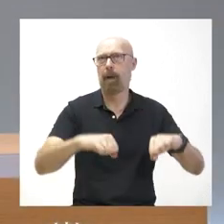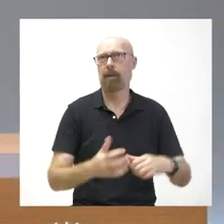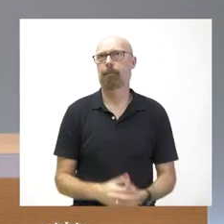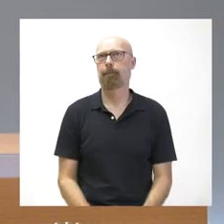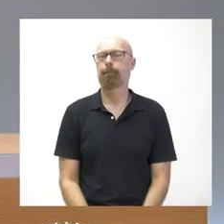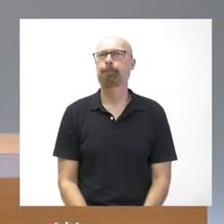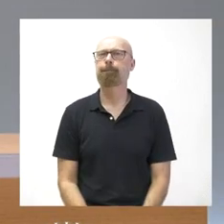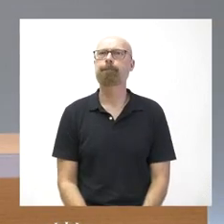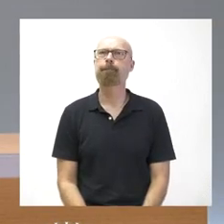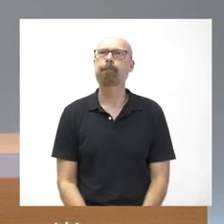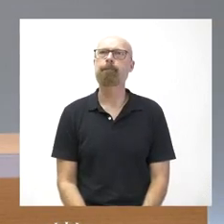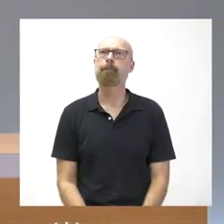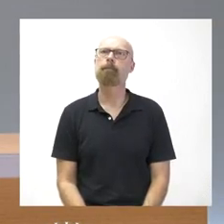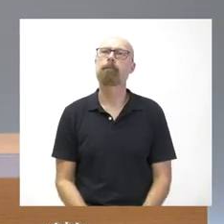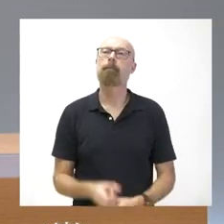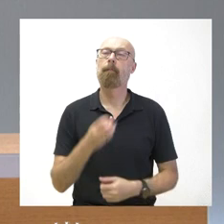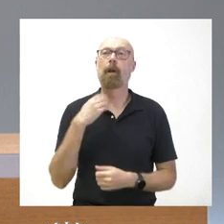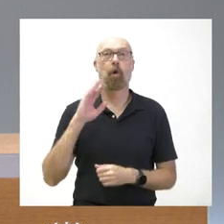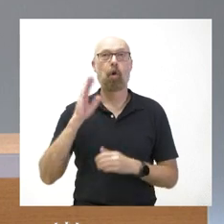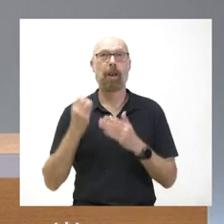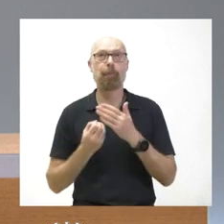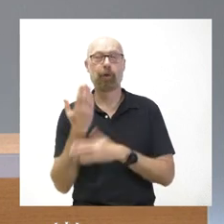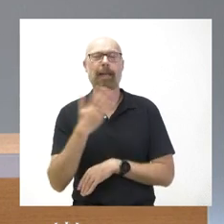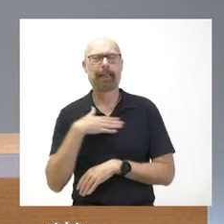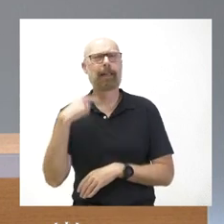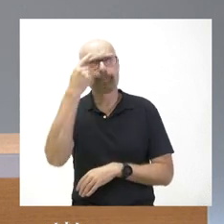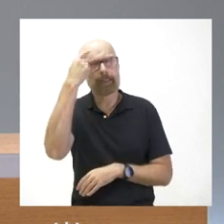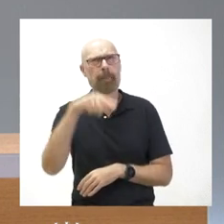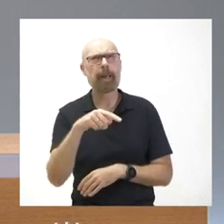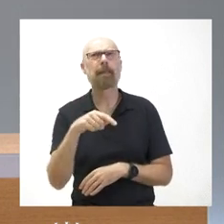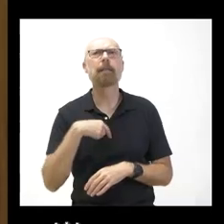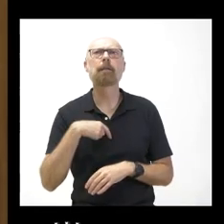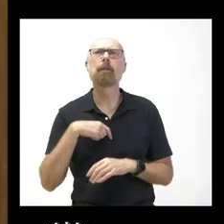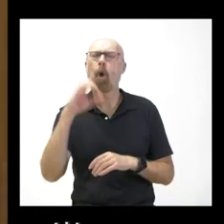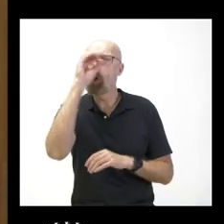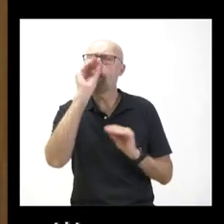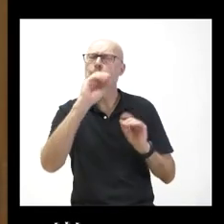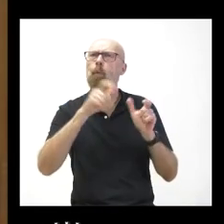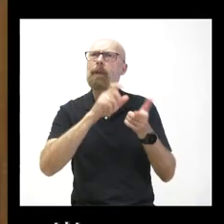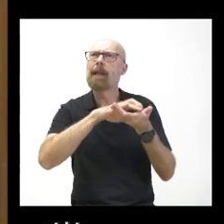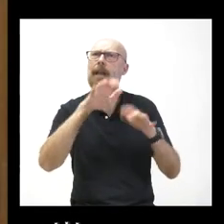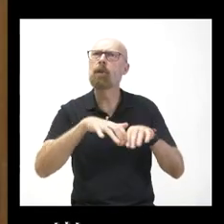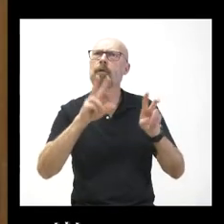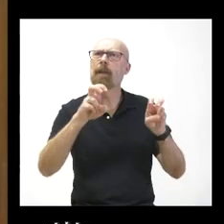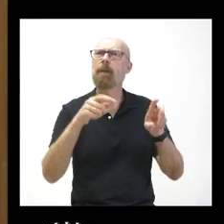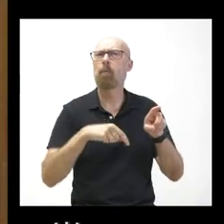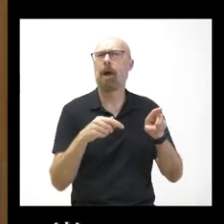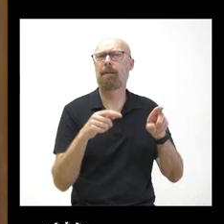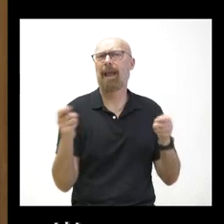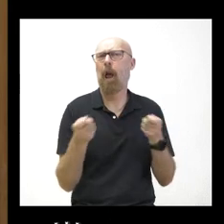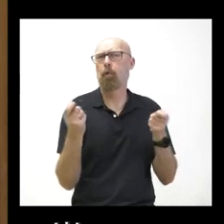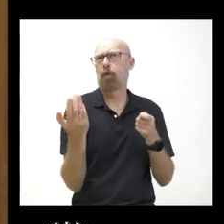leyes vale Hola buenos días Me gustaría saber un poco la postura de la junta sobre los algunos de los anuncios Quizá el presidente del